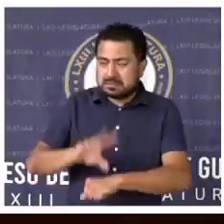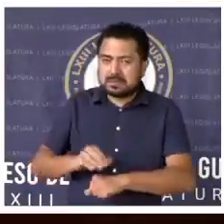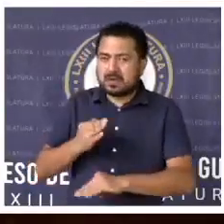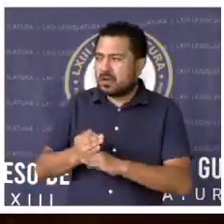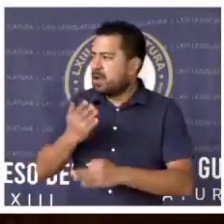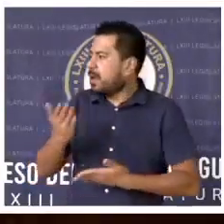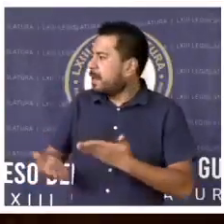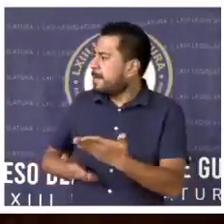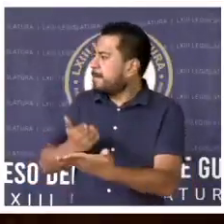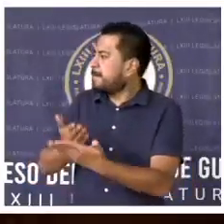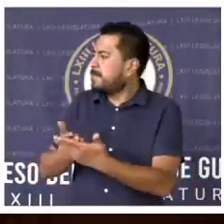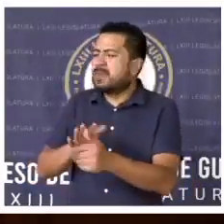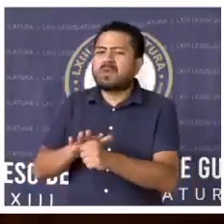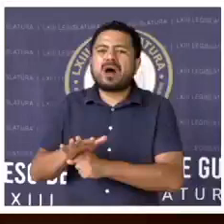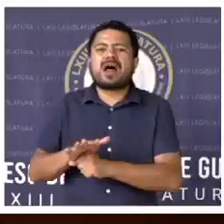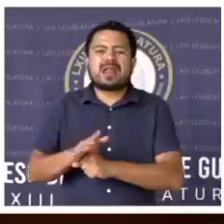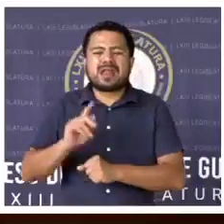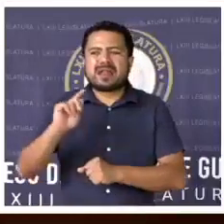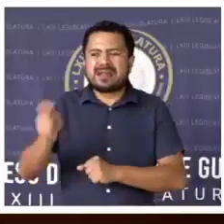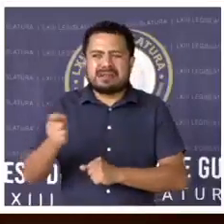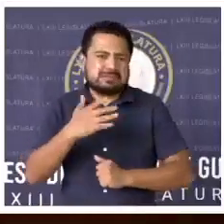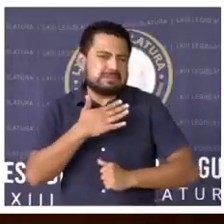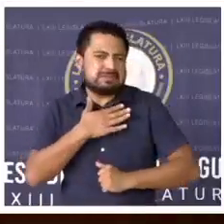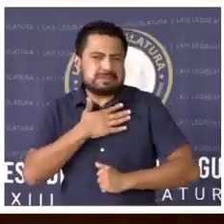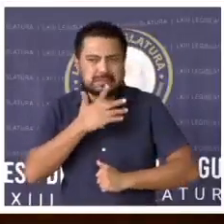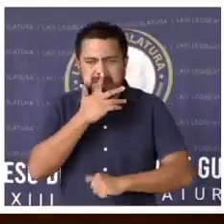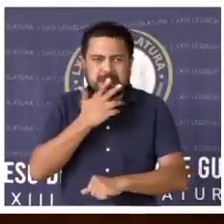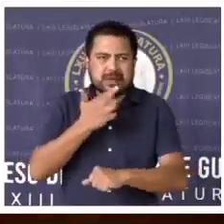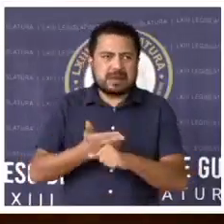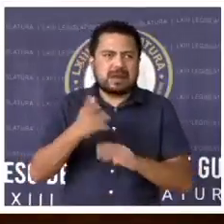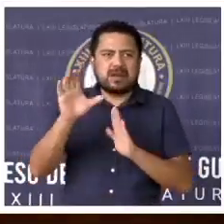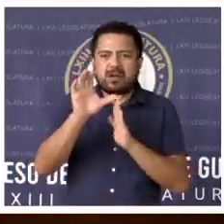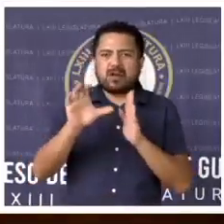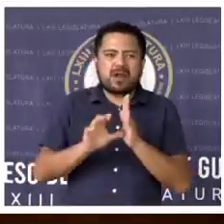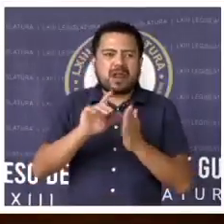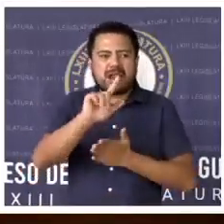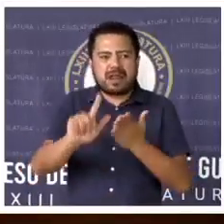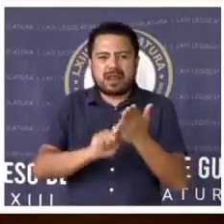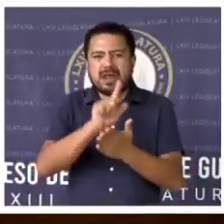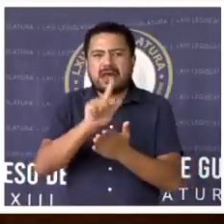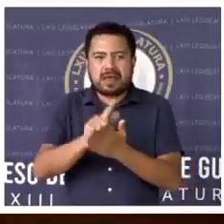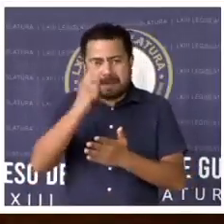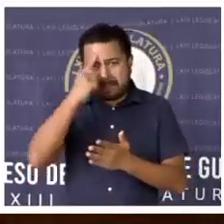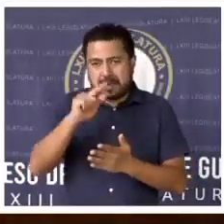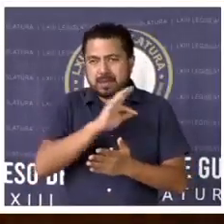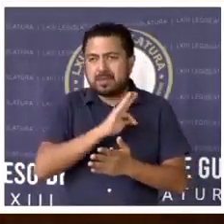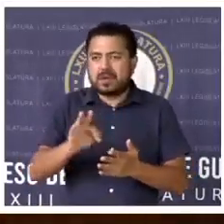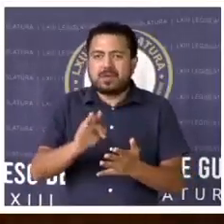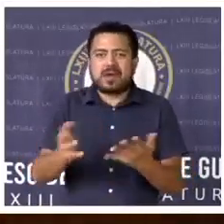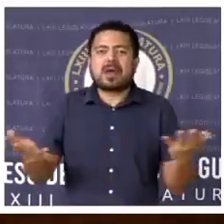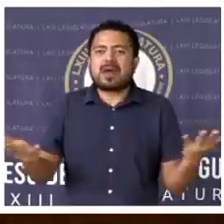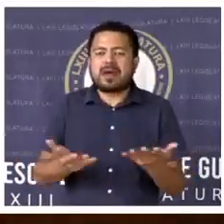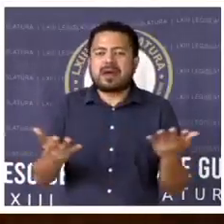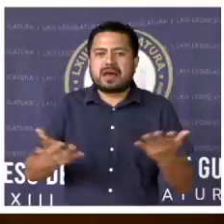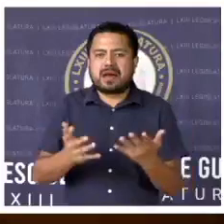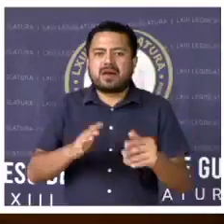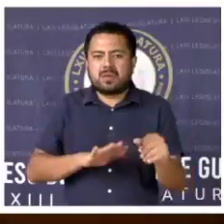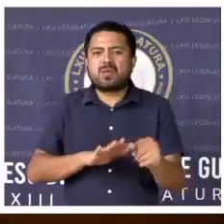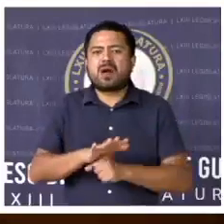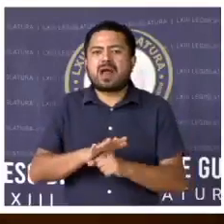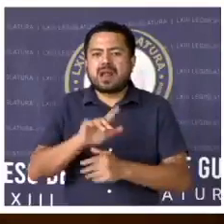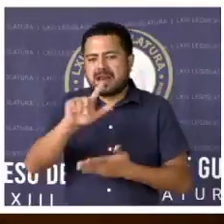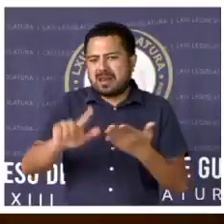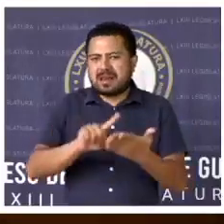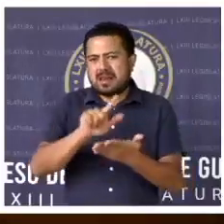presentar en términos de las facultades constitucionales y legales que tenemos para hacerlo la siguiente